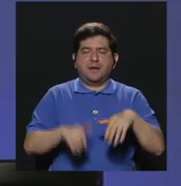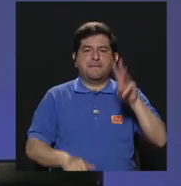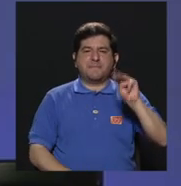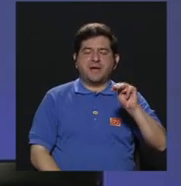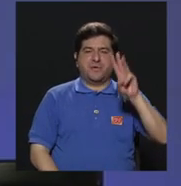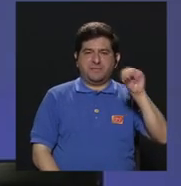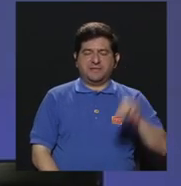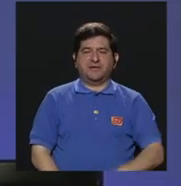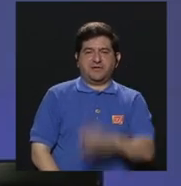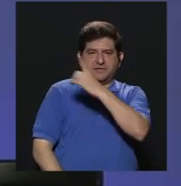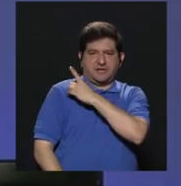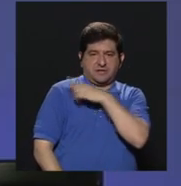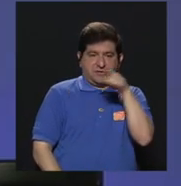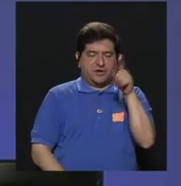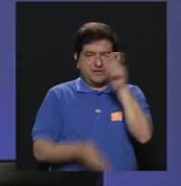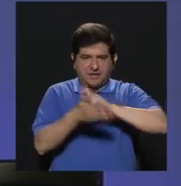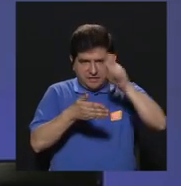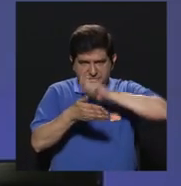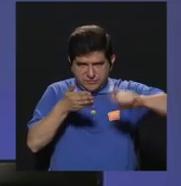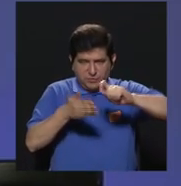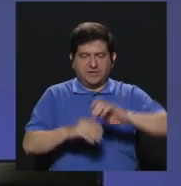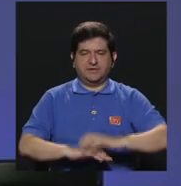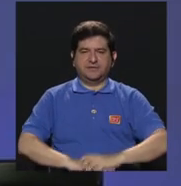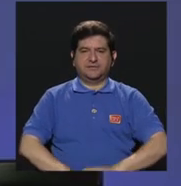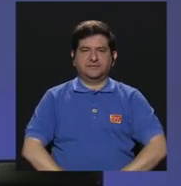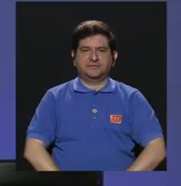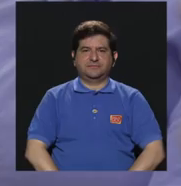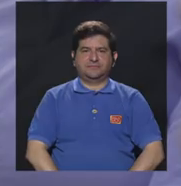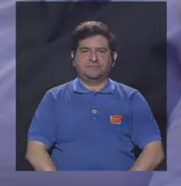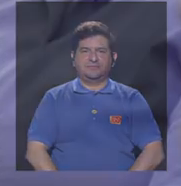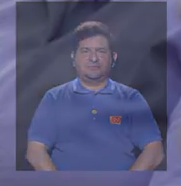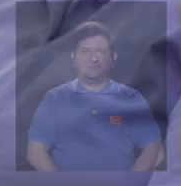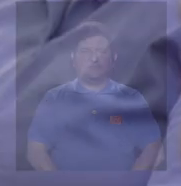es el director de esta unidad académica.